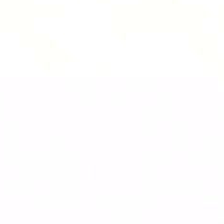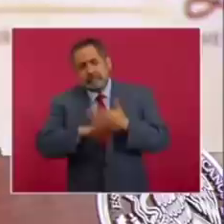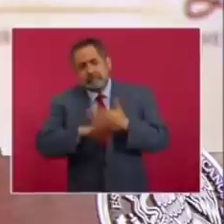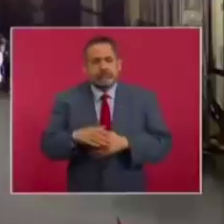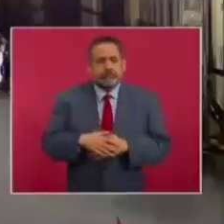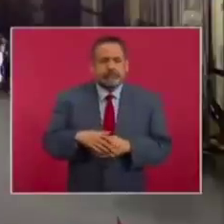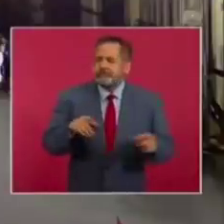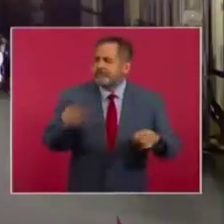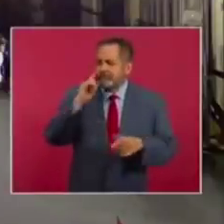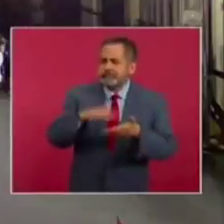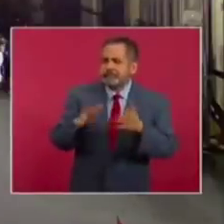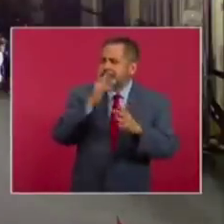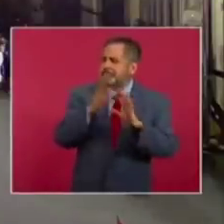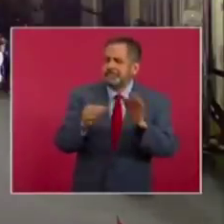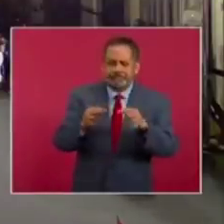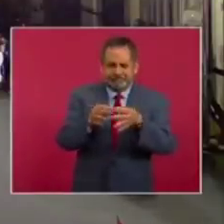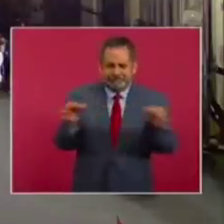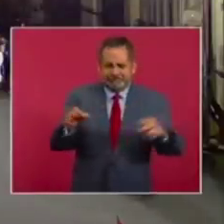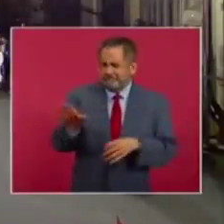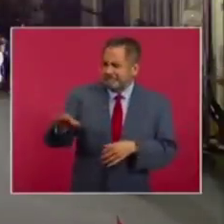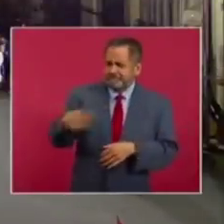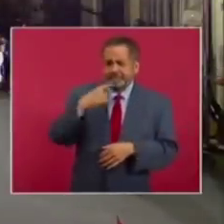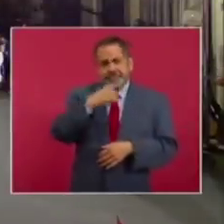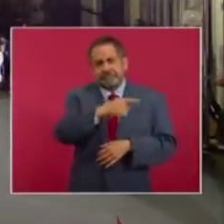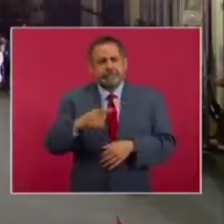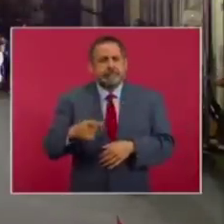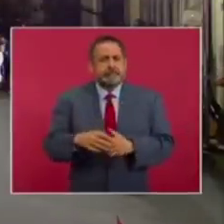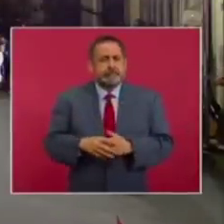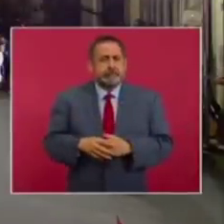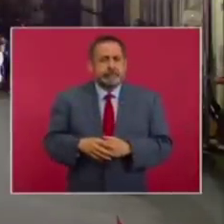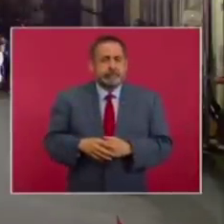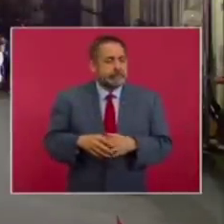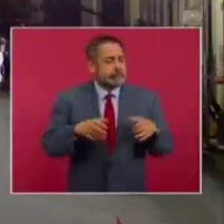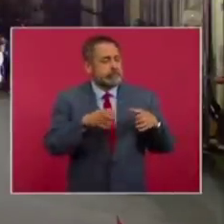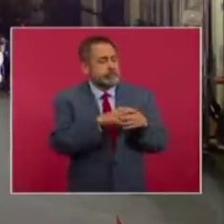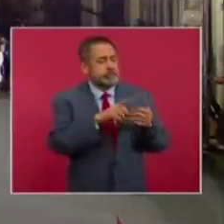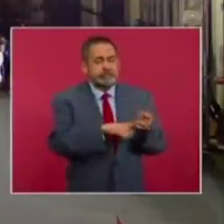Bertolt Brecht, a ver si encuentras la frase, decía que un pequeño burgués